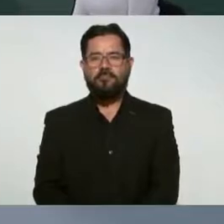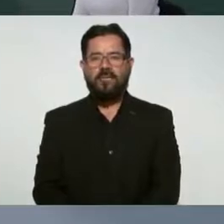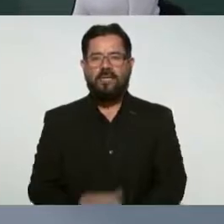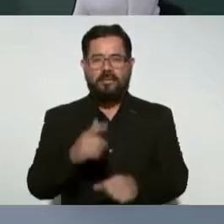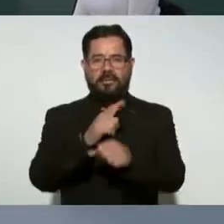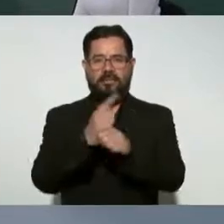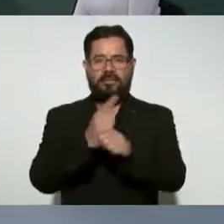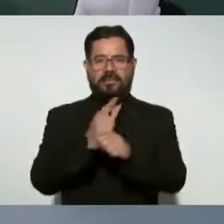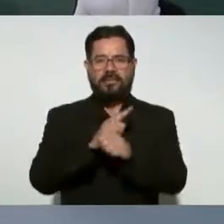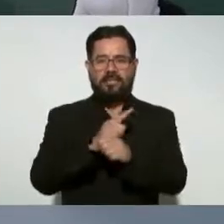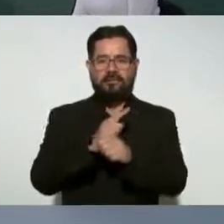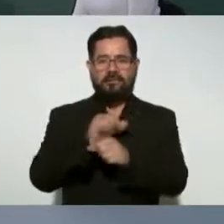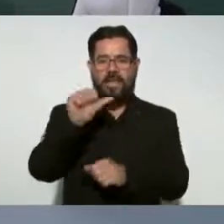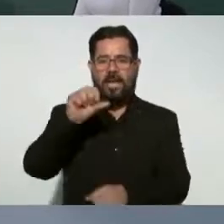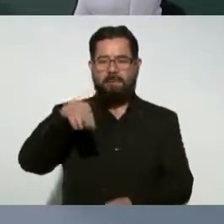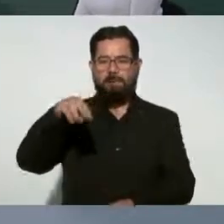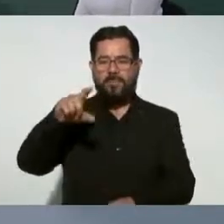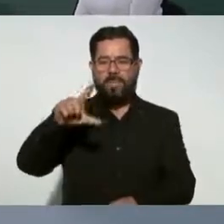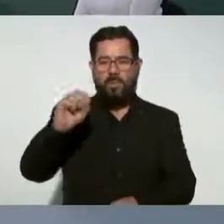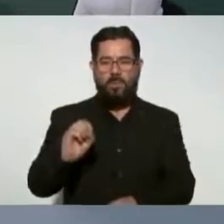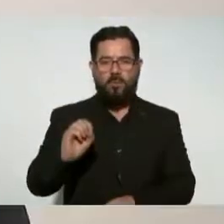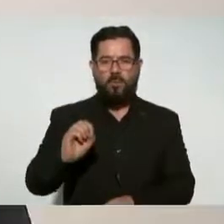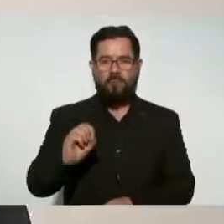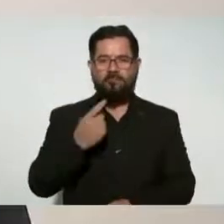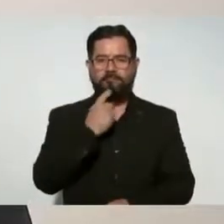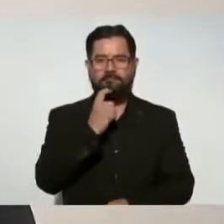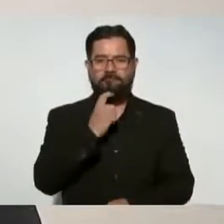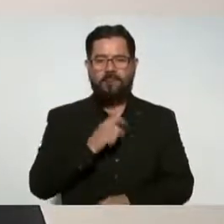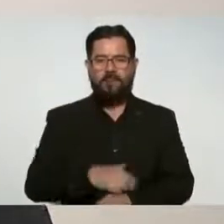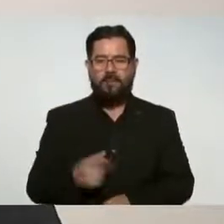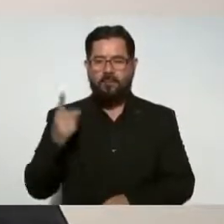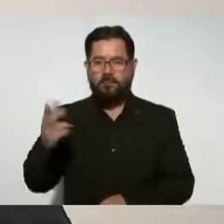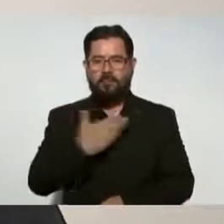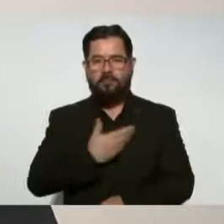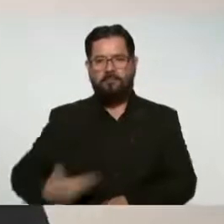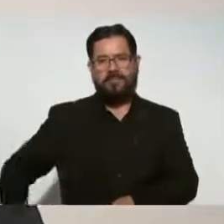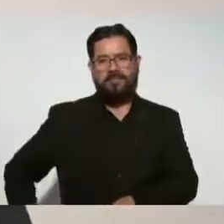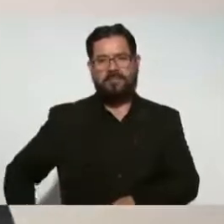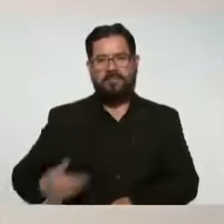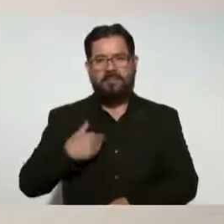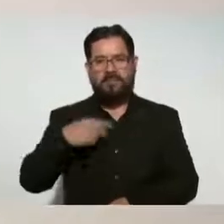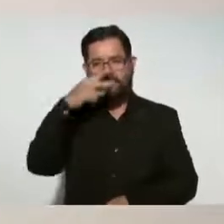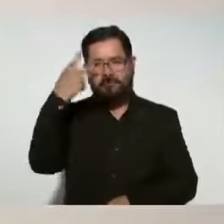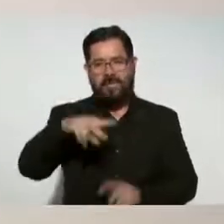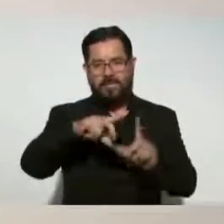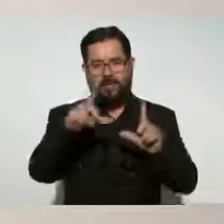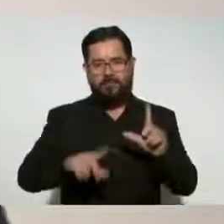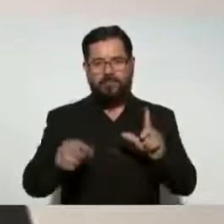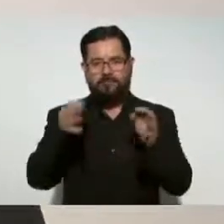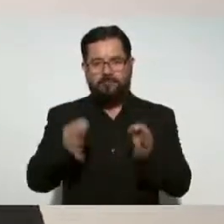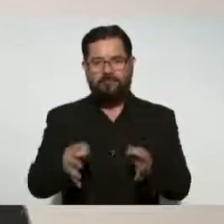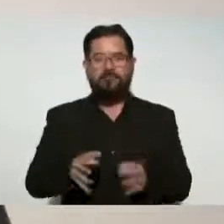Licenciado Andrés Manuel López Obrador, presidente constitucional de México.